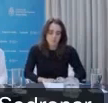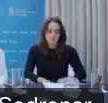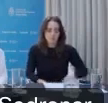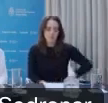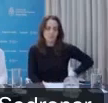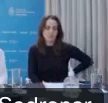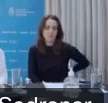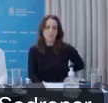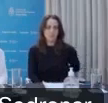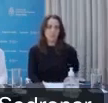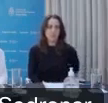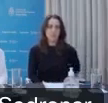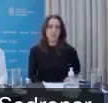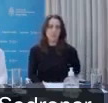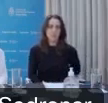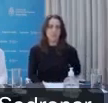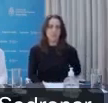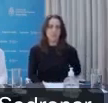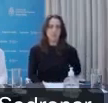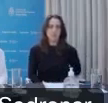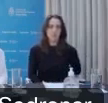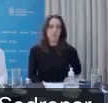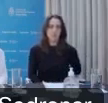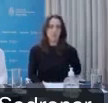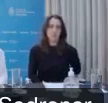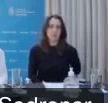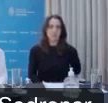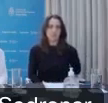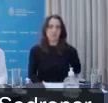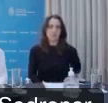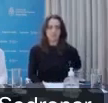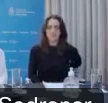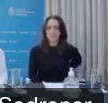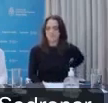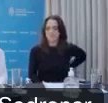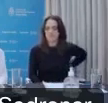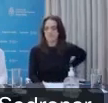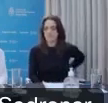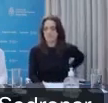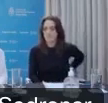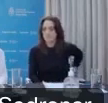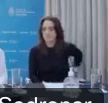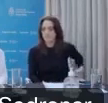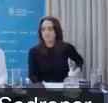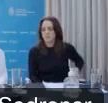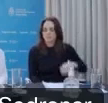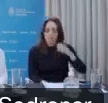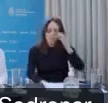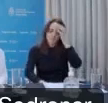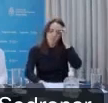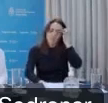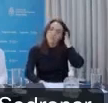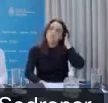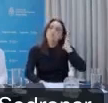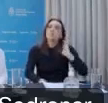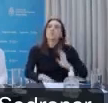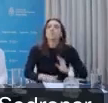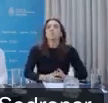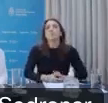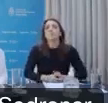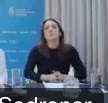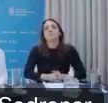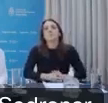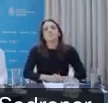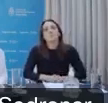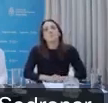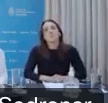de origen sintético. Bueno, de acuerdo a las clasificaciones podemos hablar de las sustancias legales, de las sustancias ilegales.